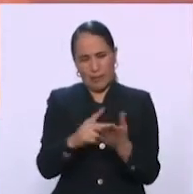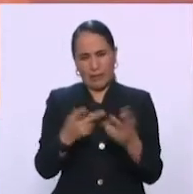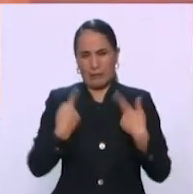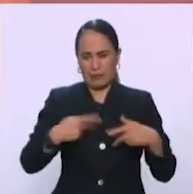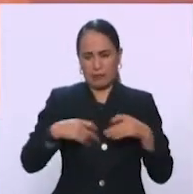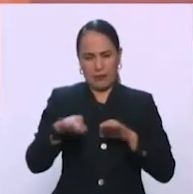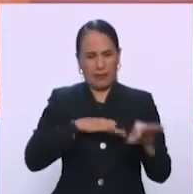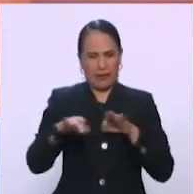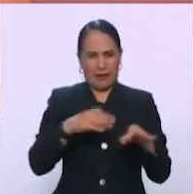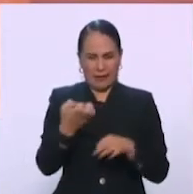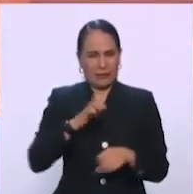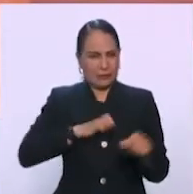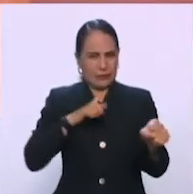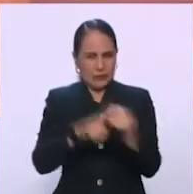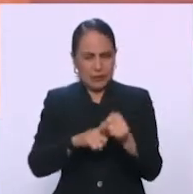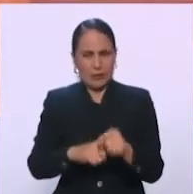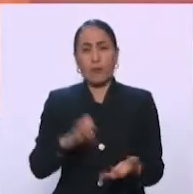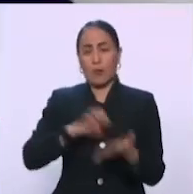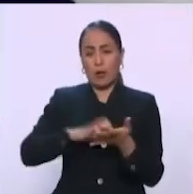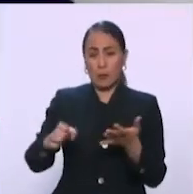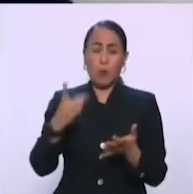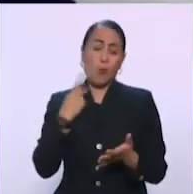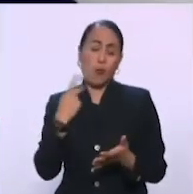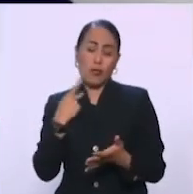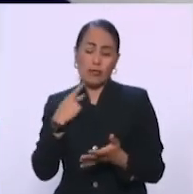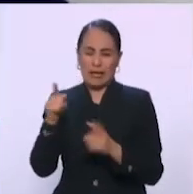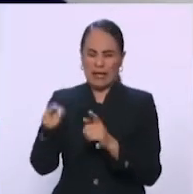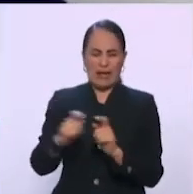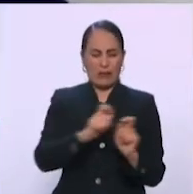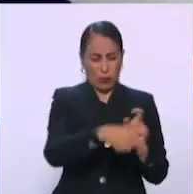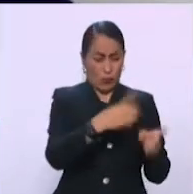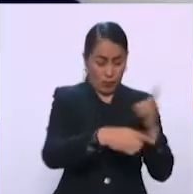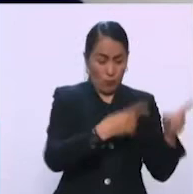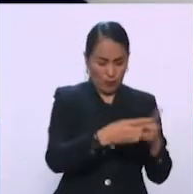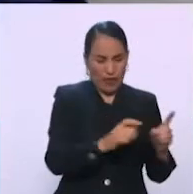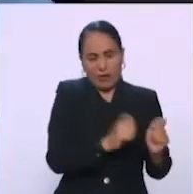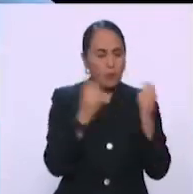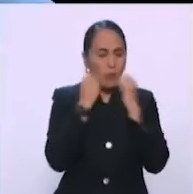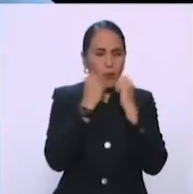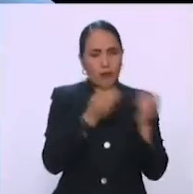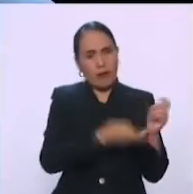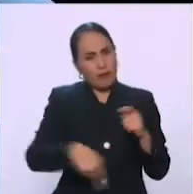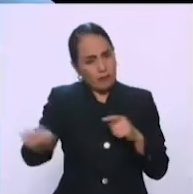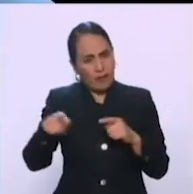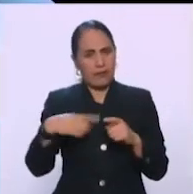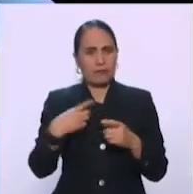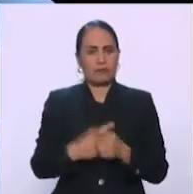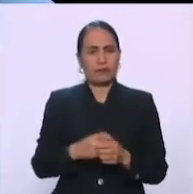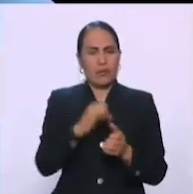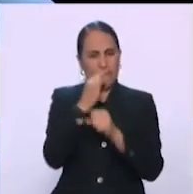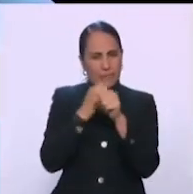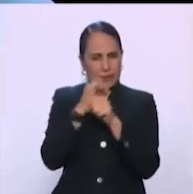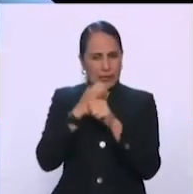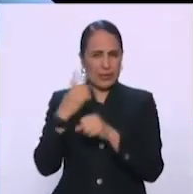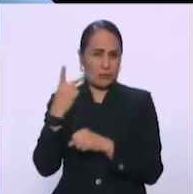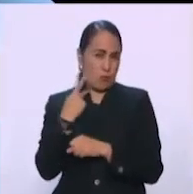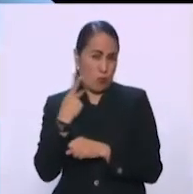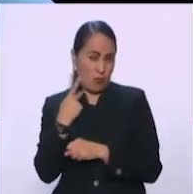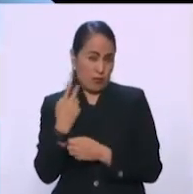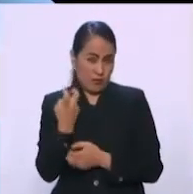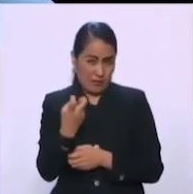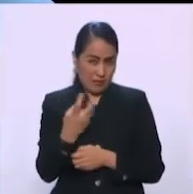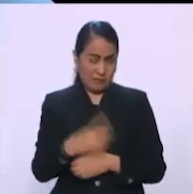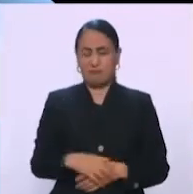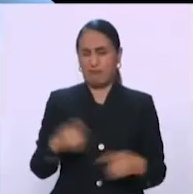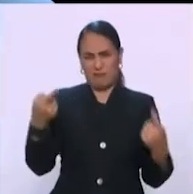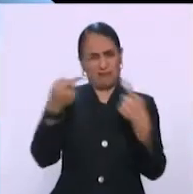mandas a hacer un reportaje de política a alguien de deportes, porque cada una tiene su especialidad y estas personas no tienen las credenciales, pero